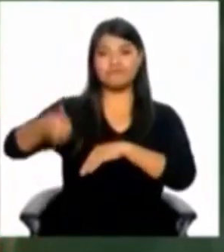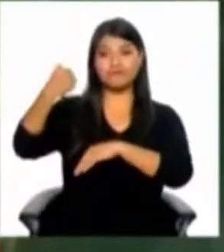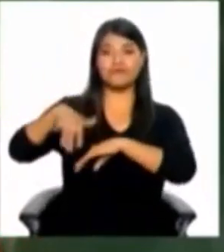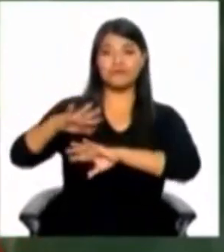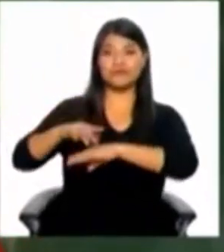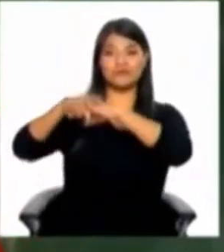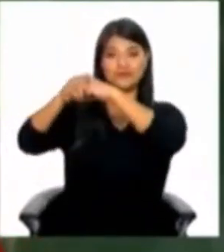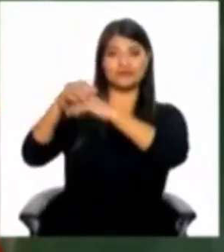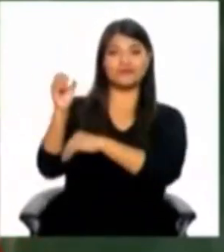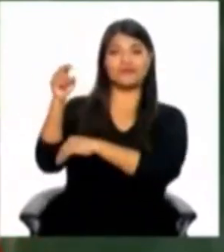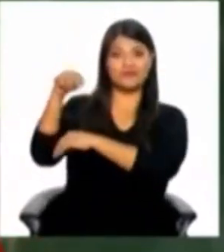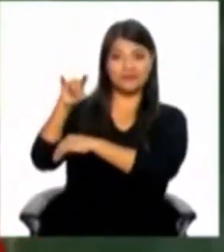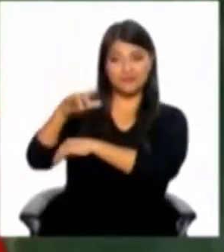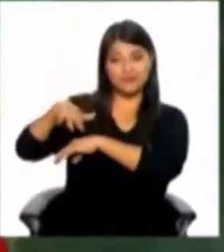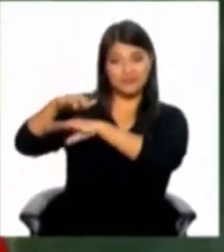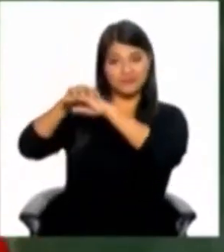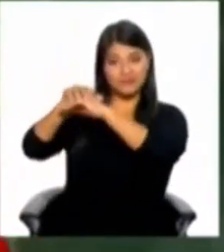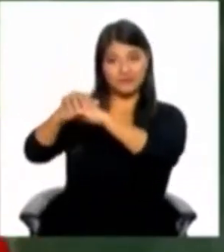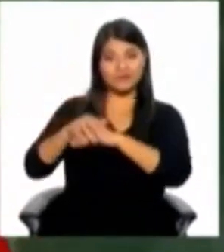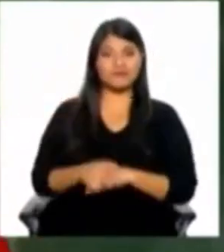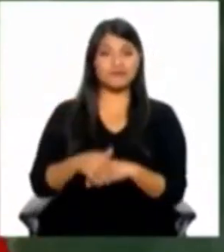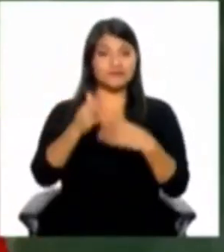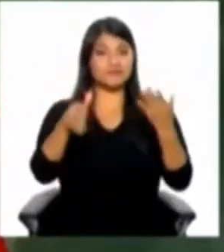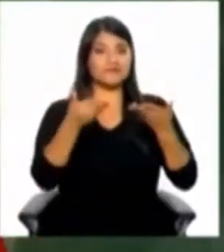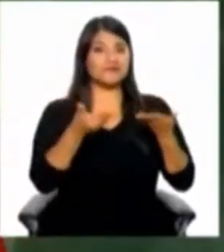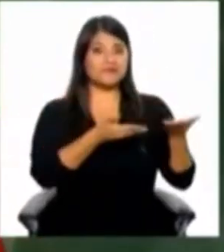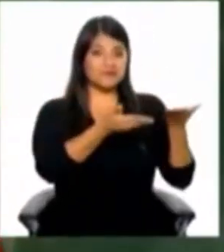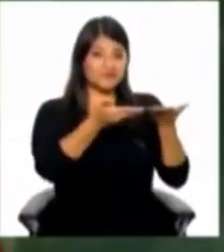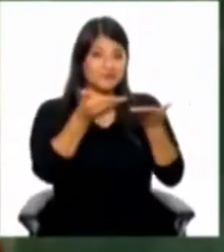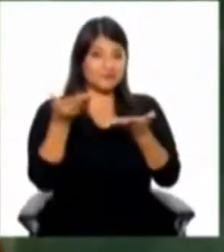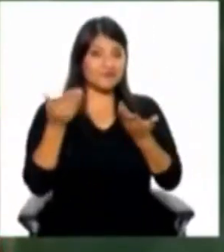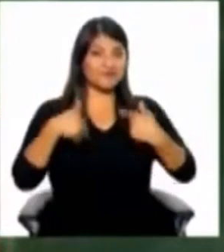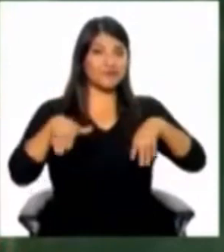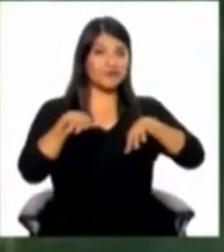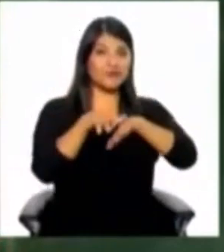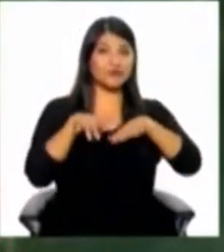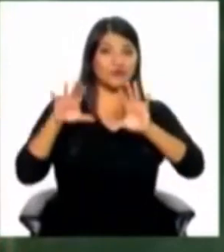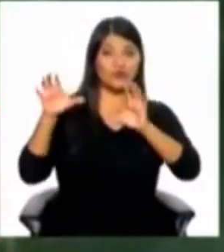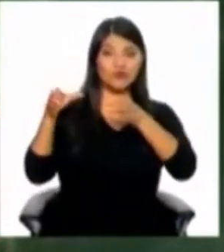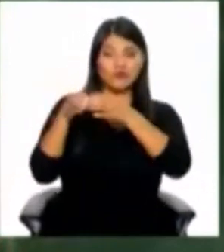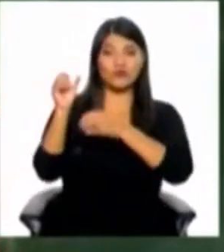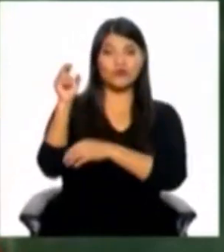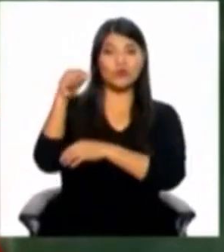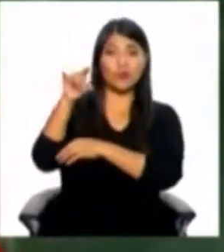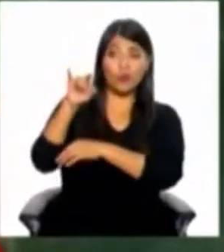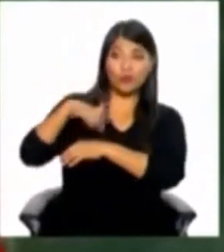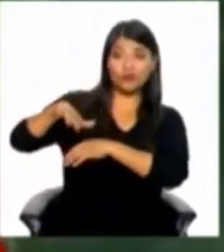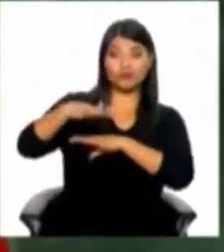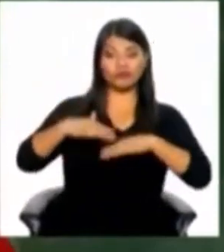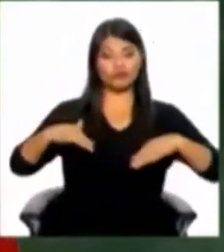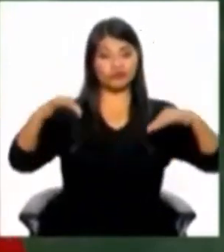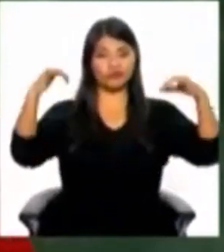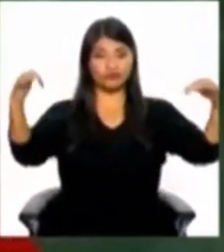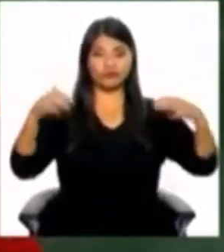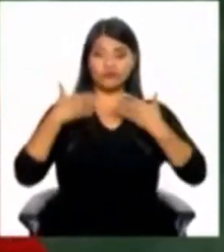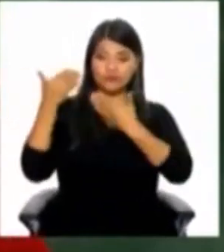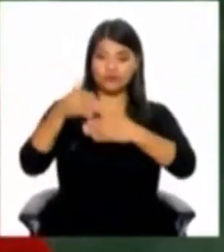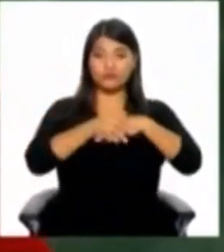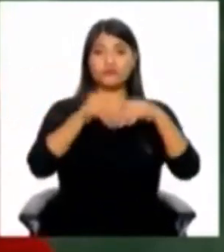de las Naciones Unidas, distinguidos delegados de las naciones del mundo, vengo del